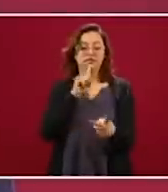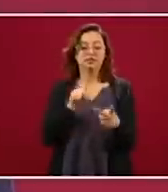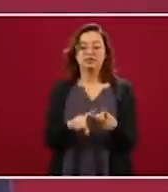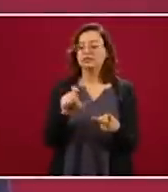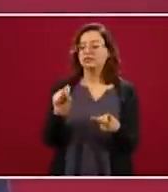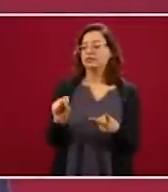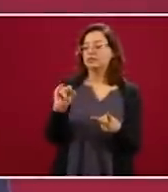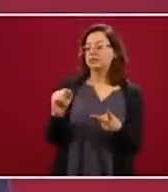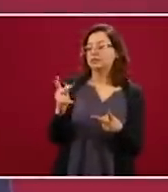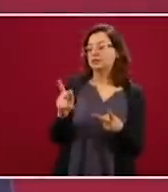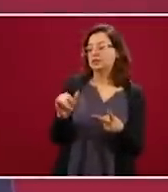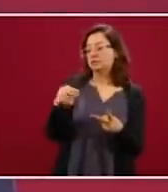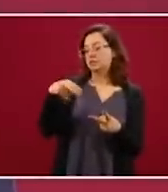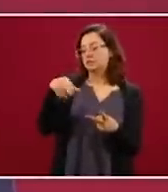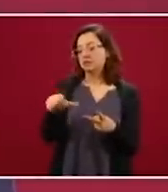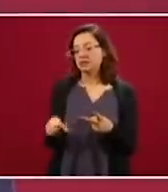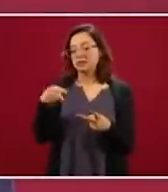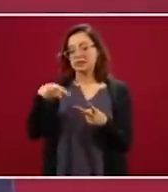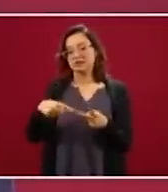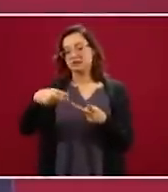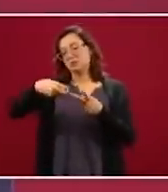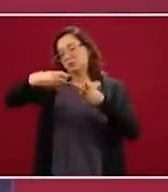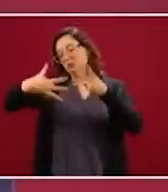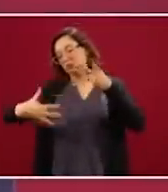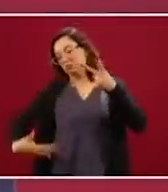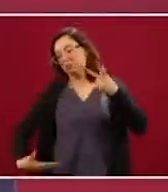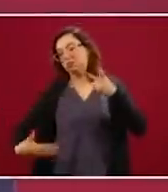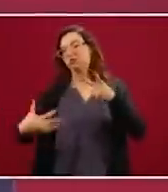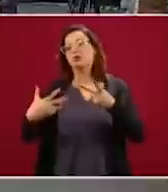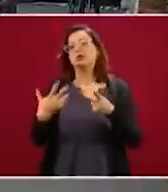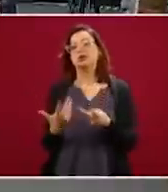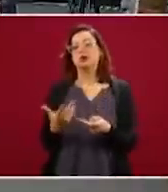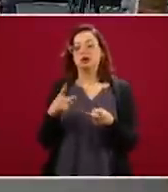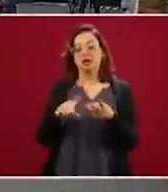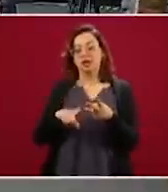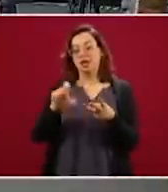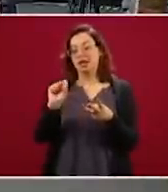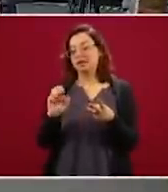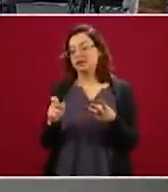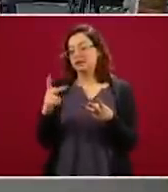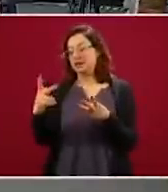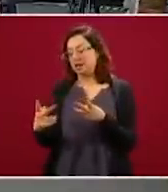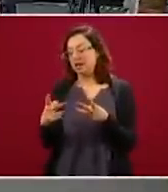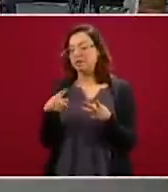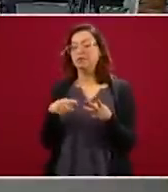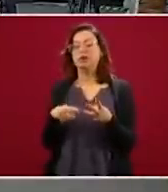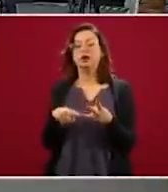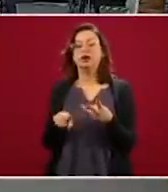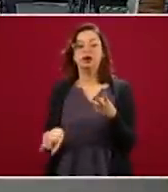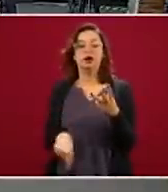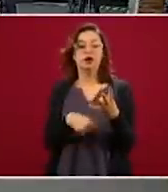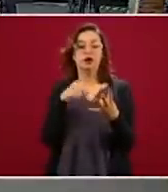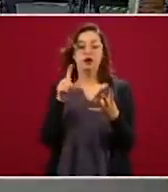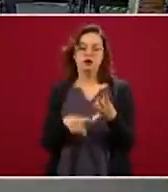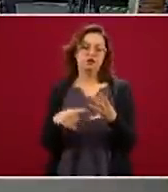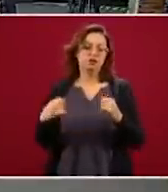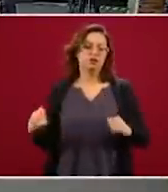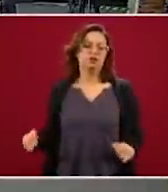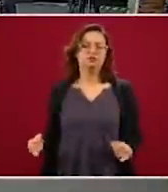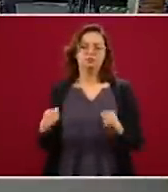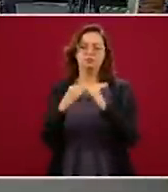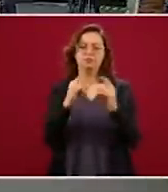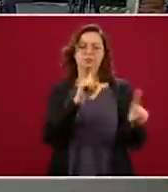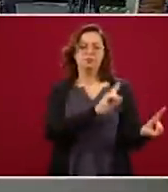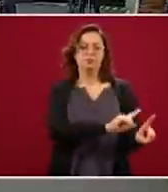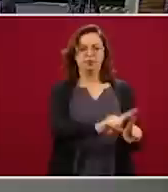una situación muy amplia y muy comprometida, con la SEP y con una serie de instancias que requieren